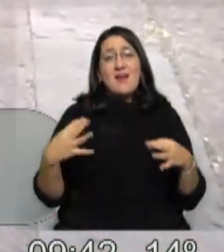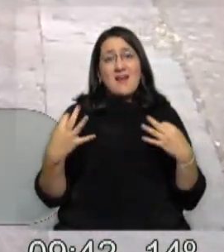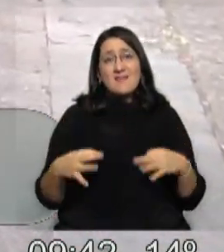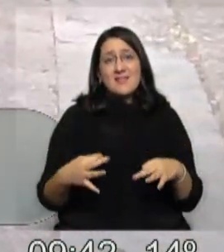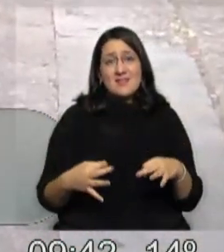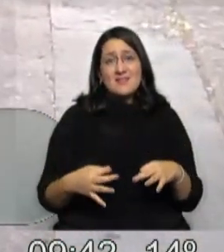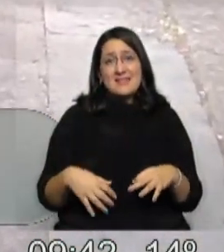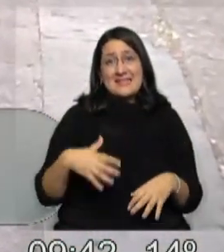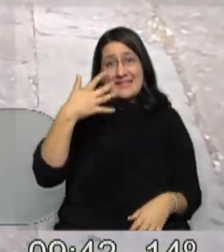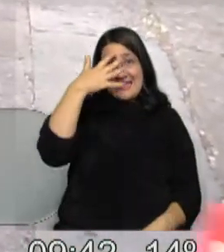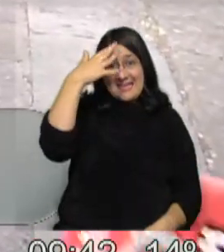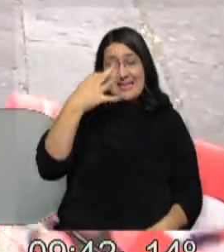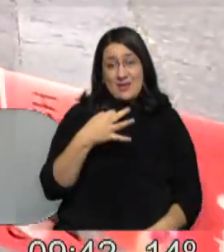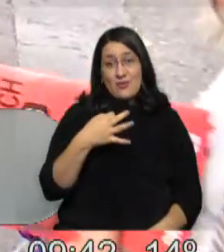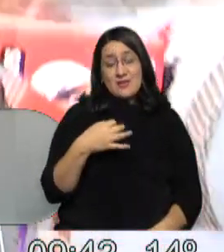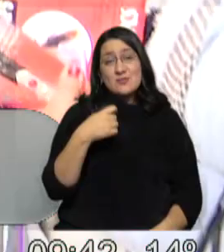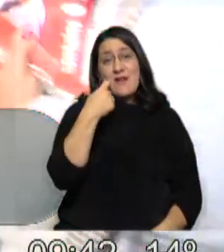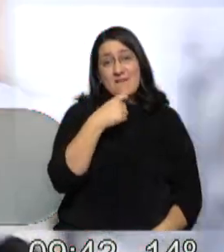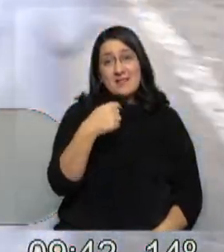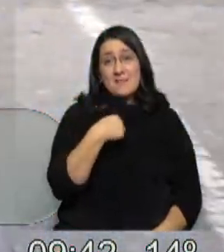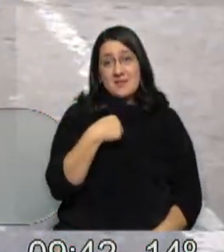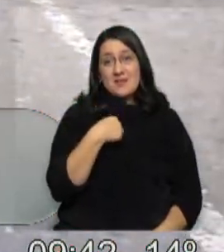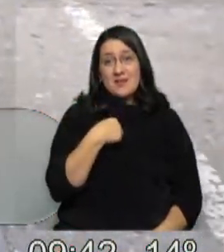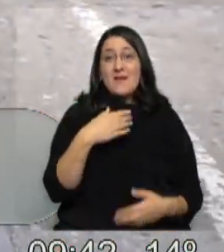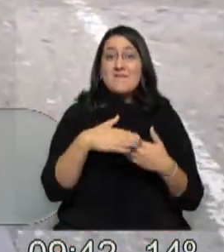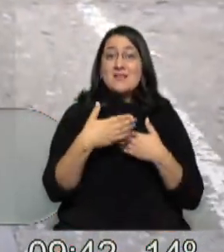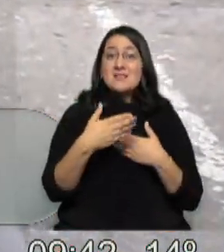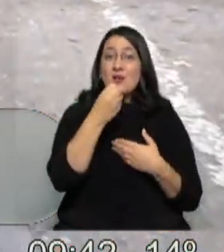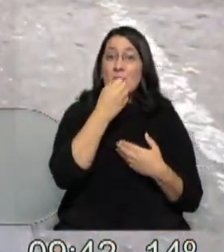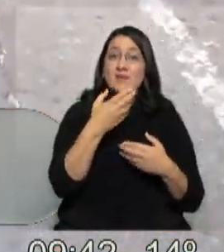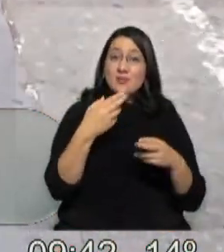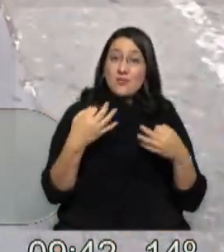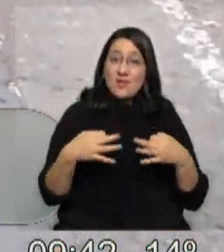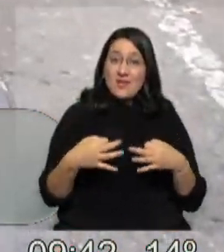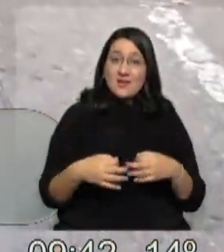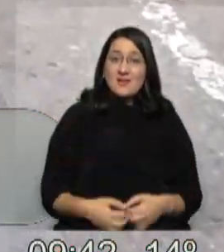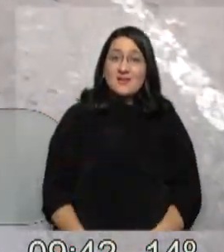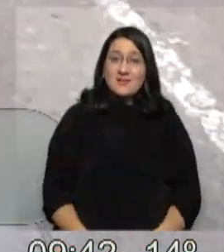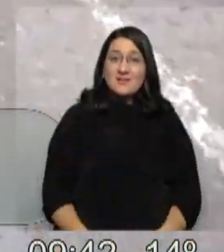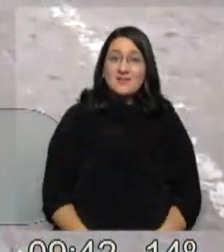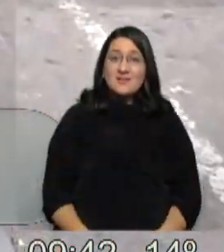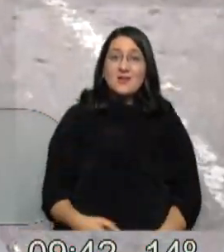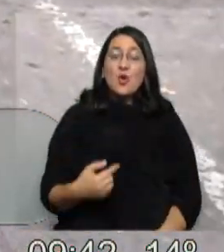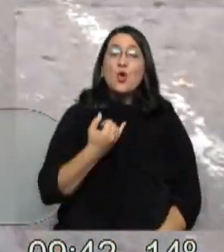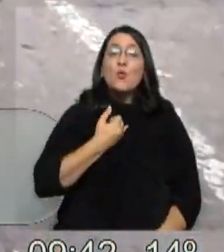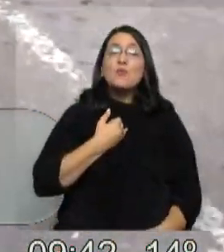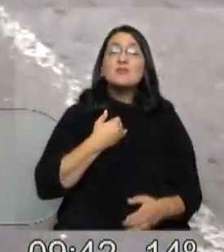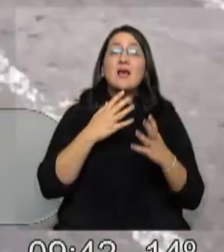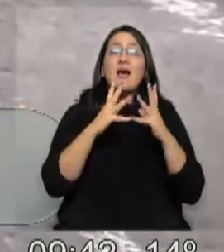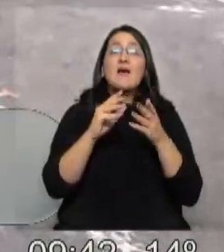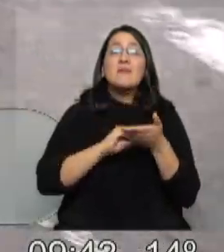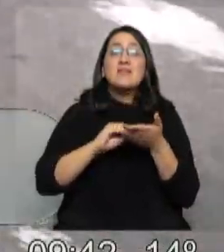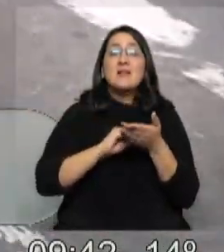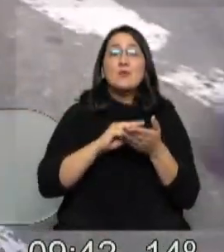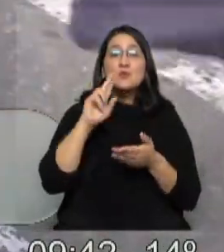que creo que es un gran debe que tengo. Vecina, ¿cómo le va, vecina? ¿Todo bien? ¿Todo bien? ¿Qué dice? ¿Cómo nos administramos los uruguayos,